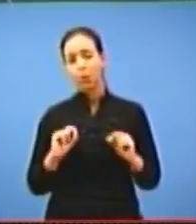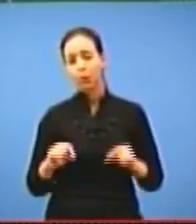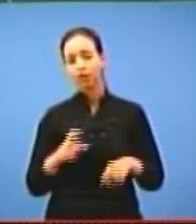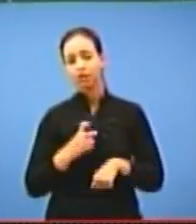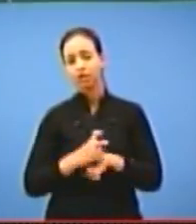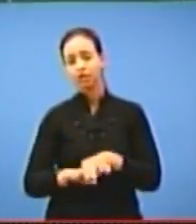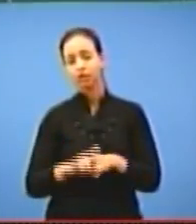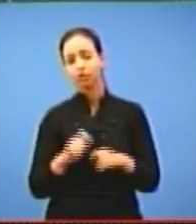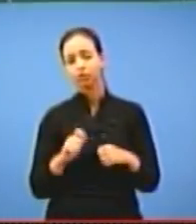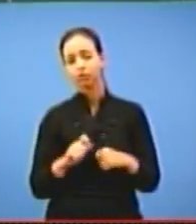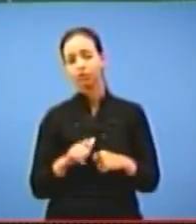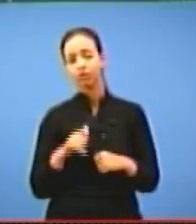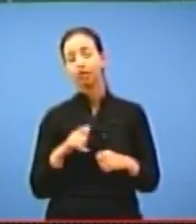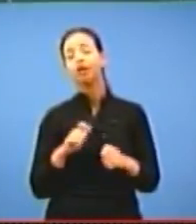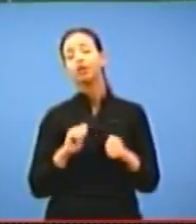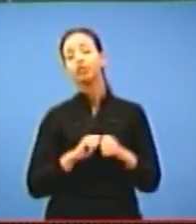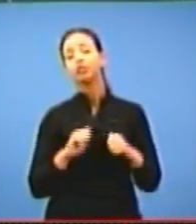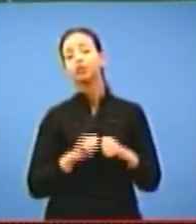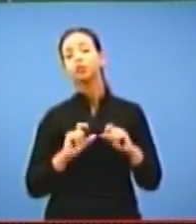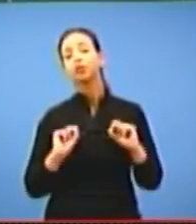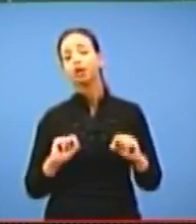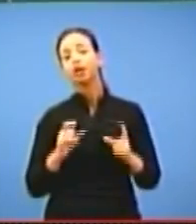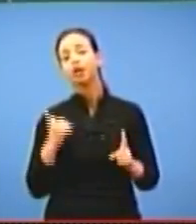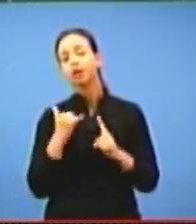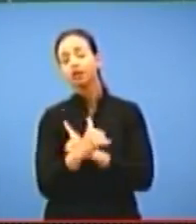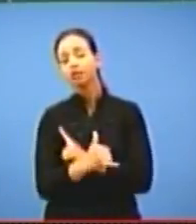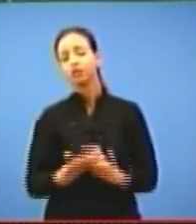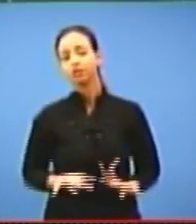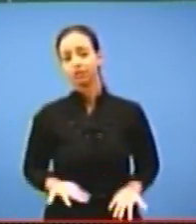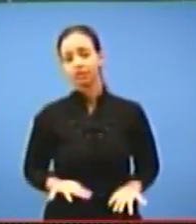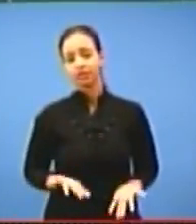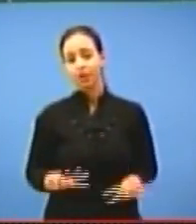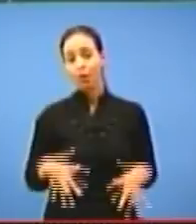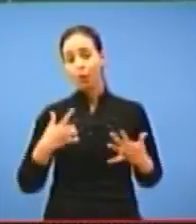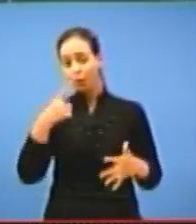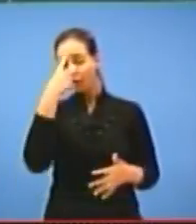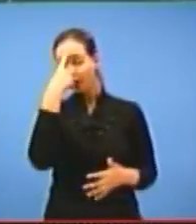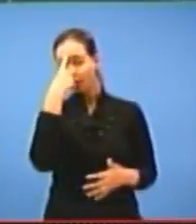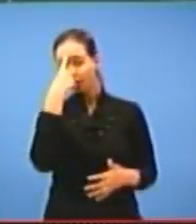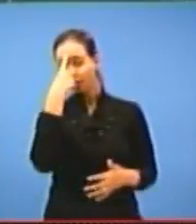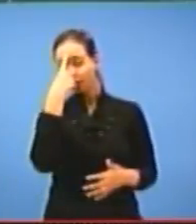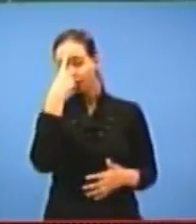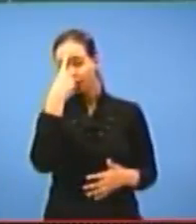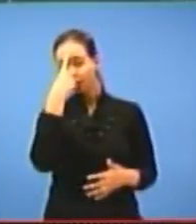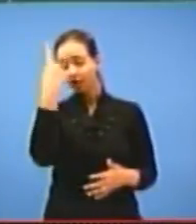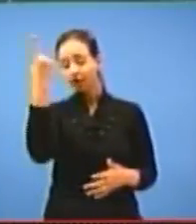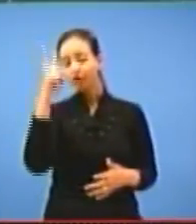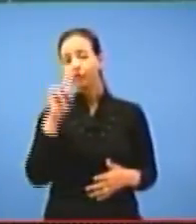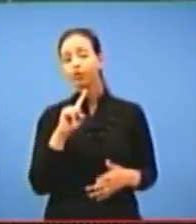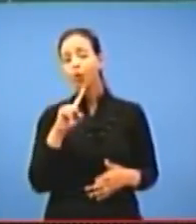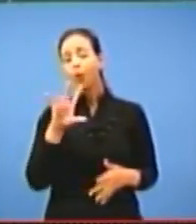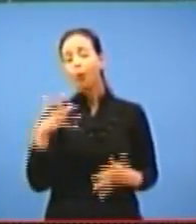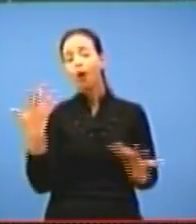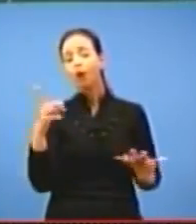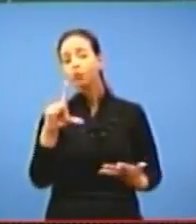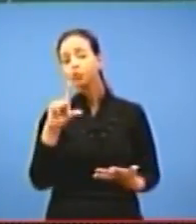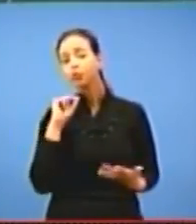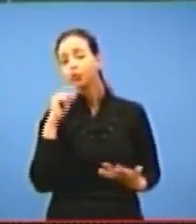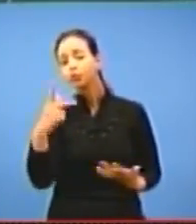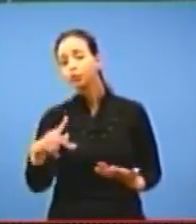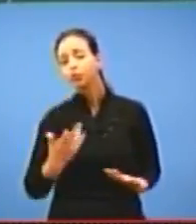¿Qué es lo que este quinto periodo está aquí haciendo con la profecía? ¿Cuál va a ser nuestra elección? Tenemos que